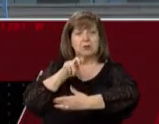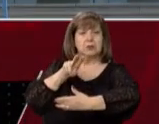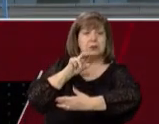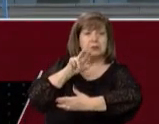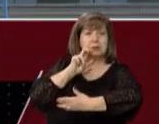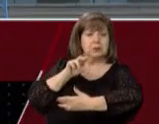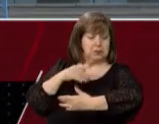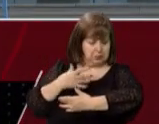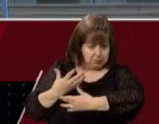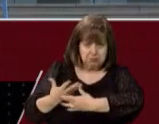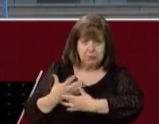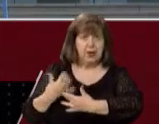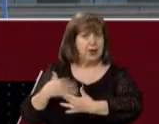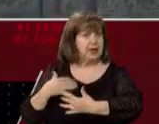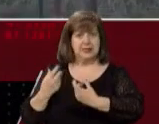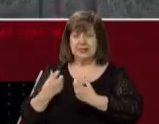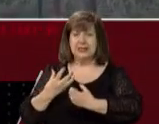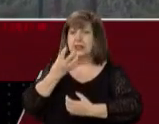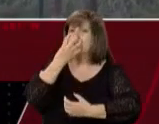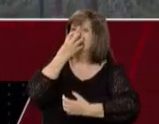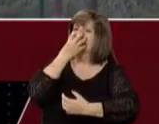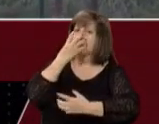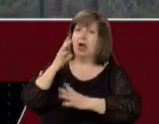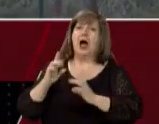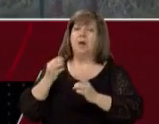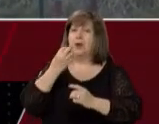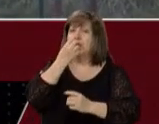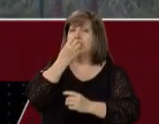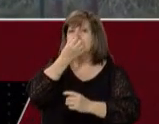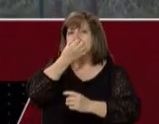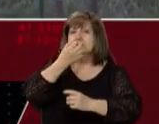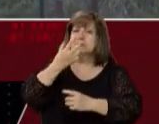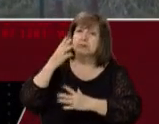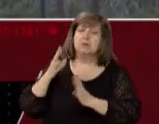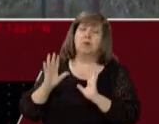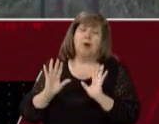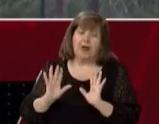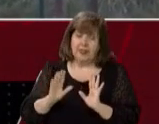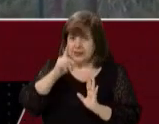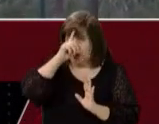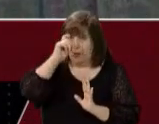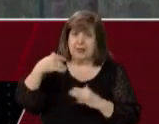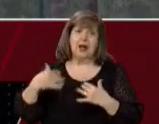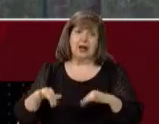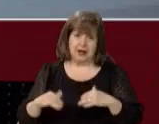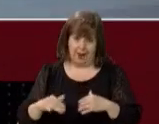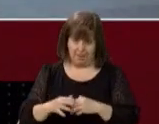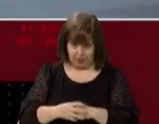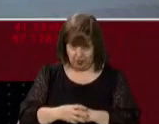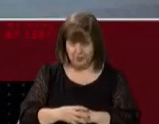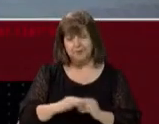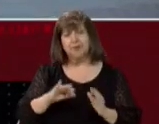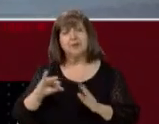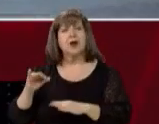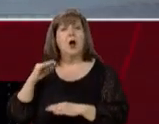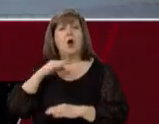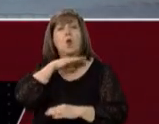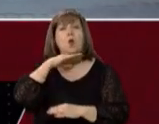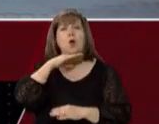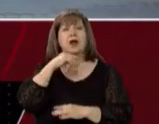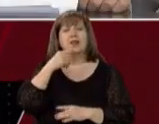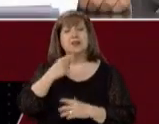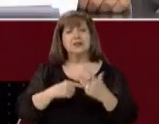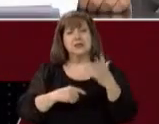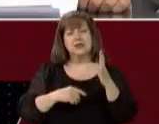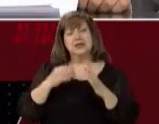falta de oxígeno y requerimiento de oxígeno por parte de Doctor. las instituciones de salud. Nos decían que cerca del 3% de